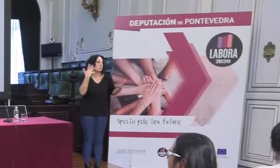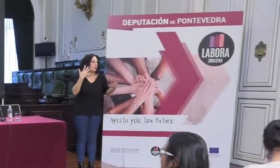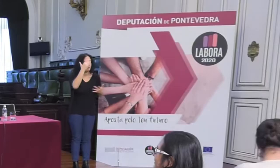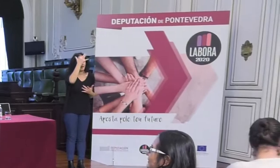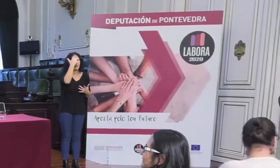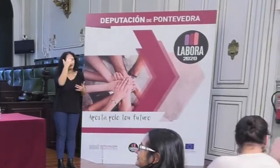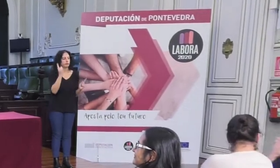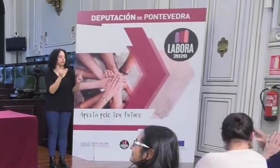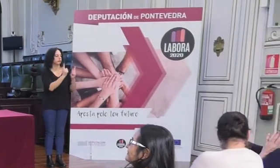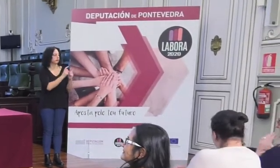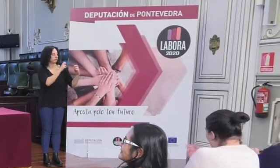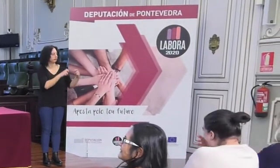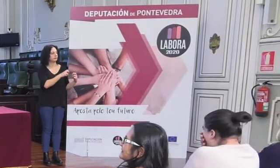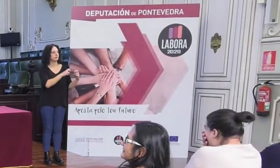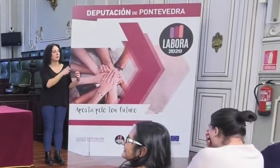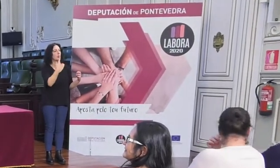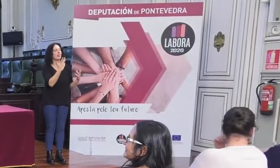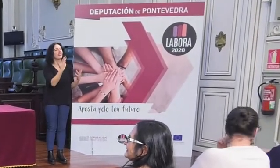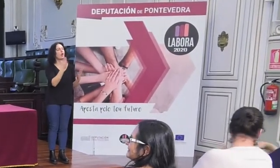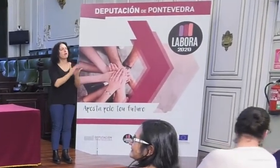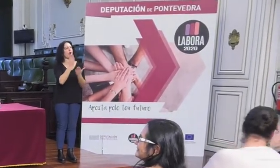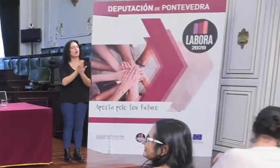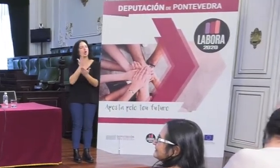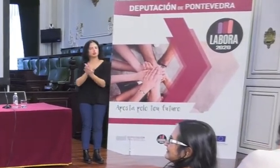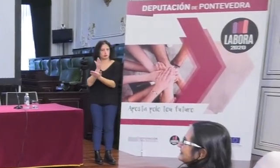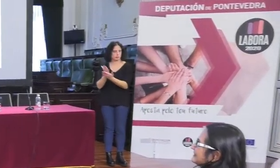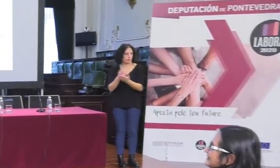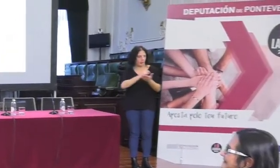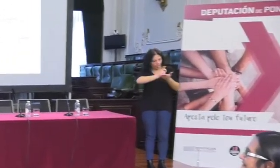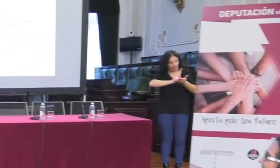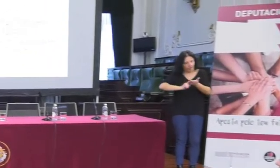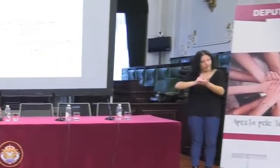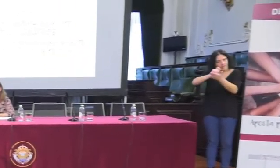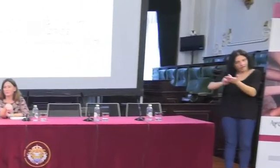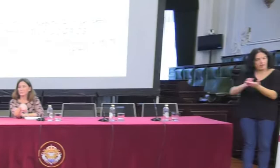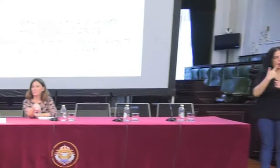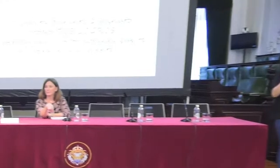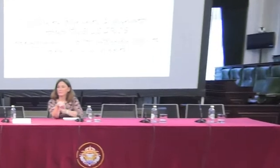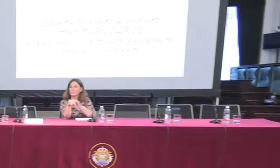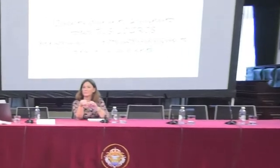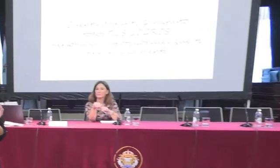Imaginad que tenemos 5 folios. ¿Qué saldría de ahí? Porque